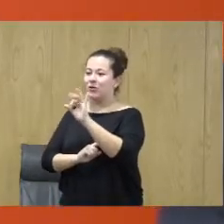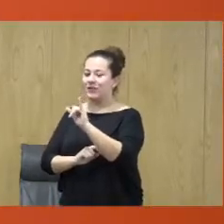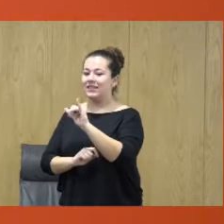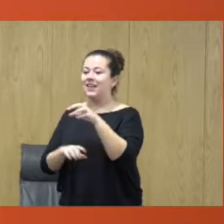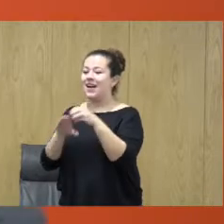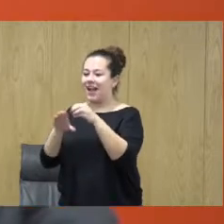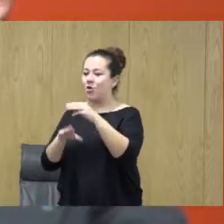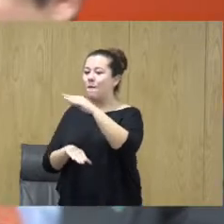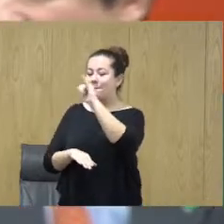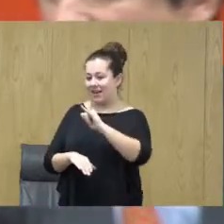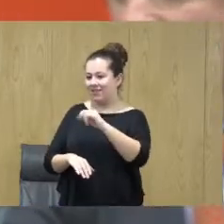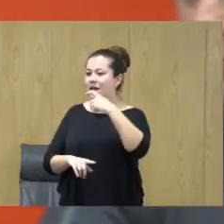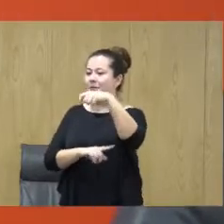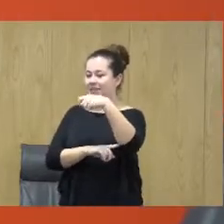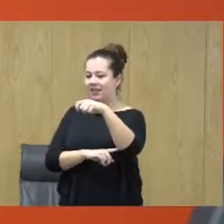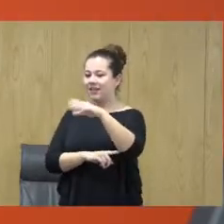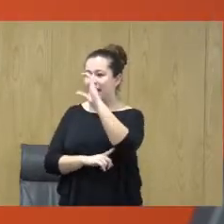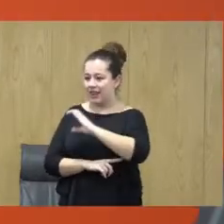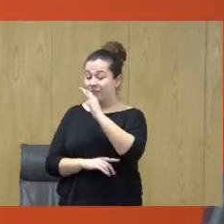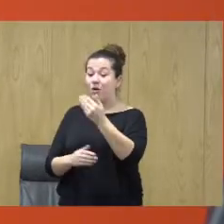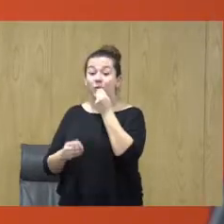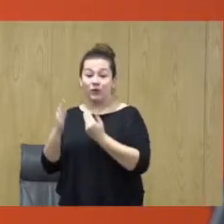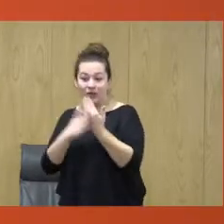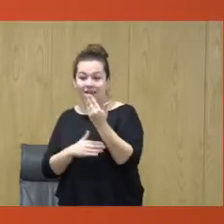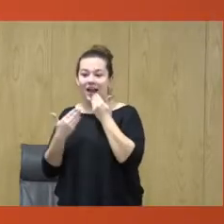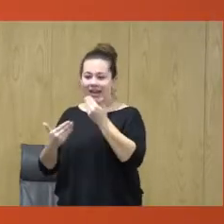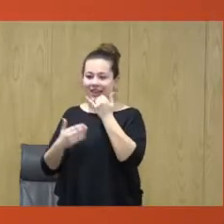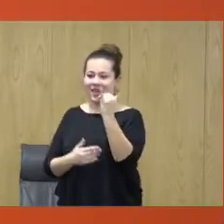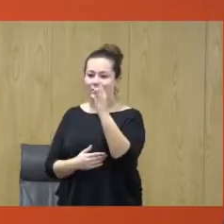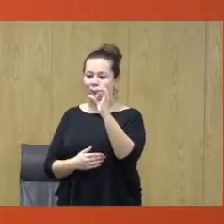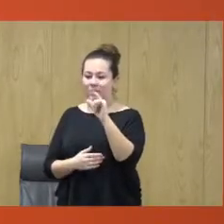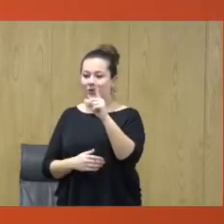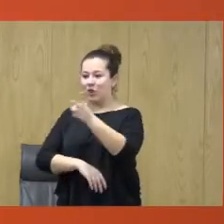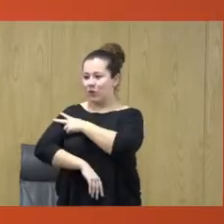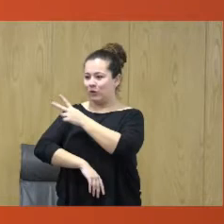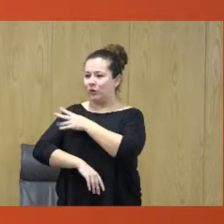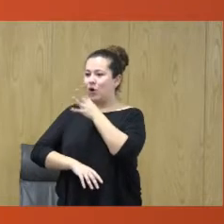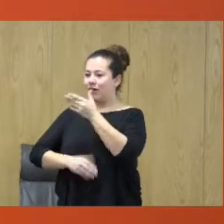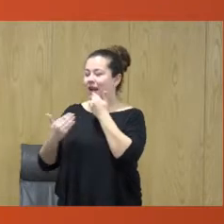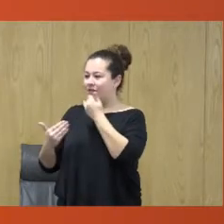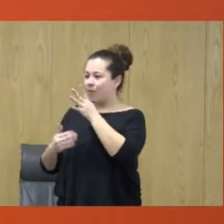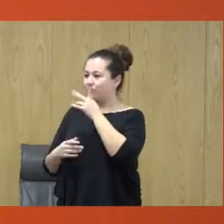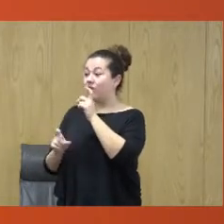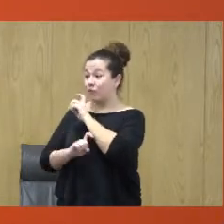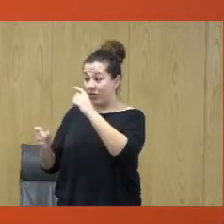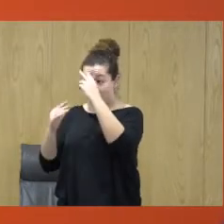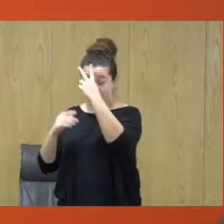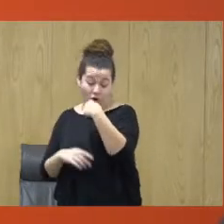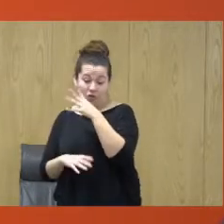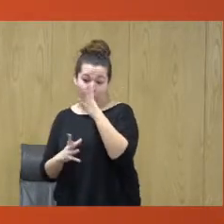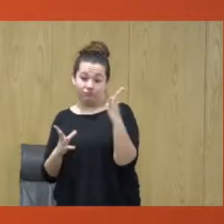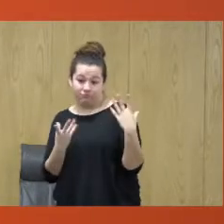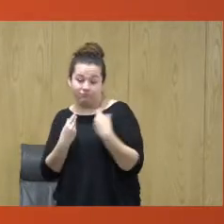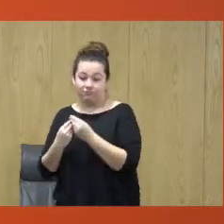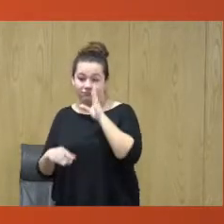CERMIN. Buenos días, gracias José Luis Martínez Donoso, gracias a la Fundación ONCE por acogernos y